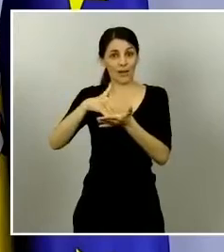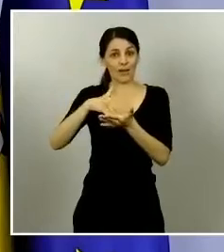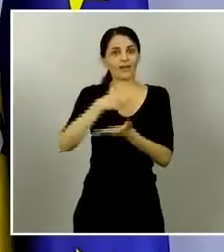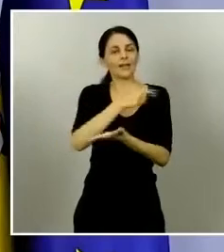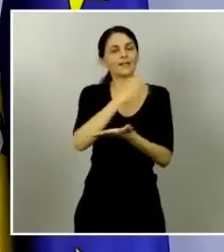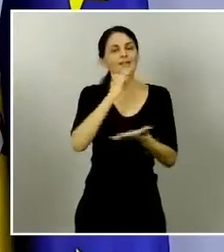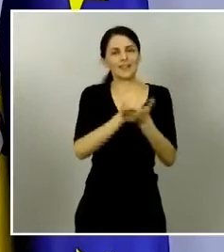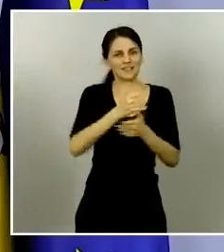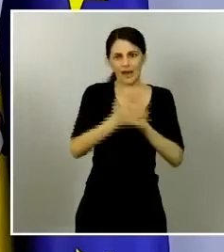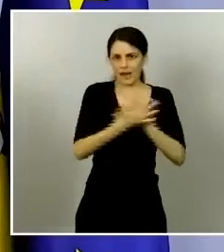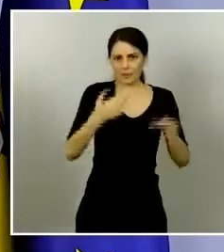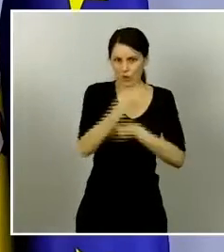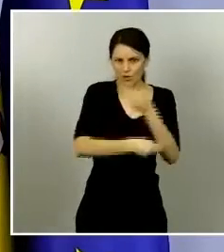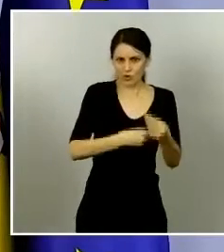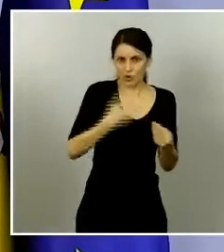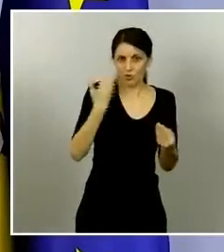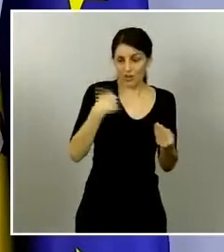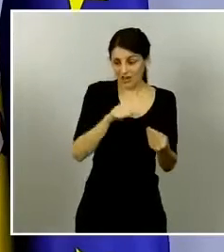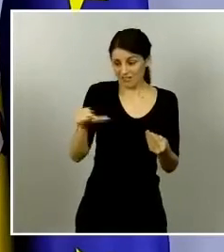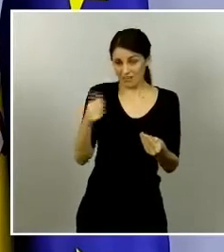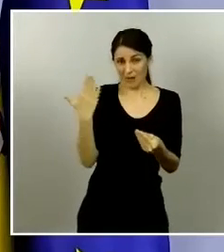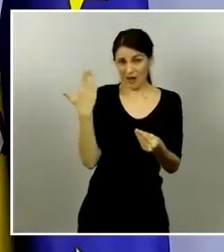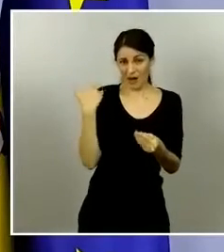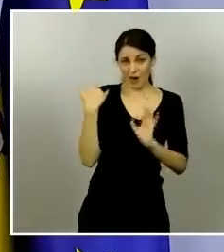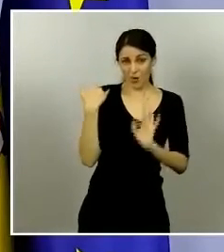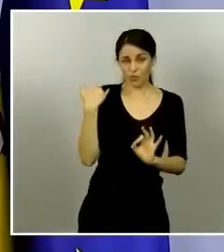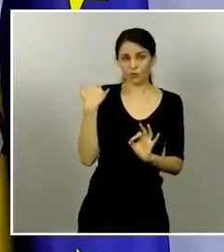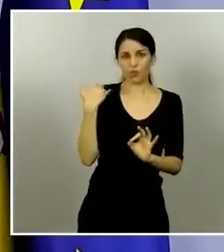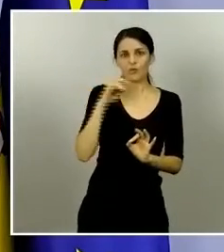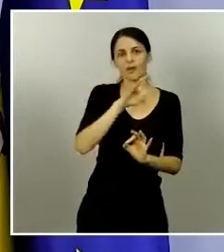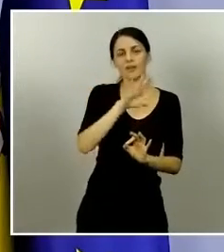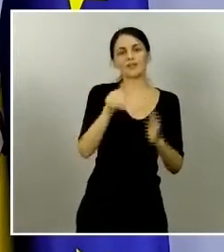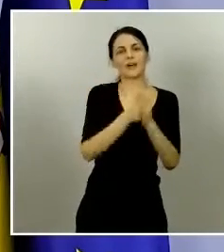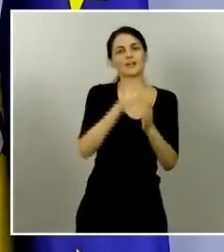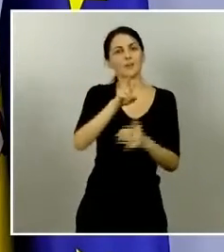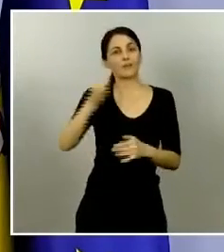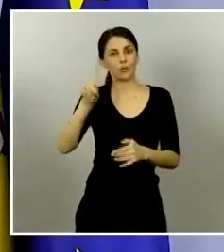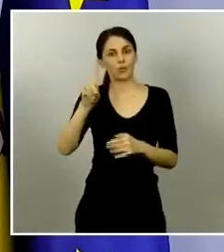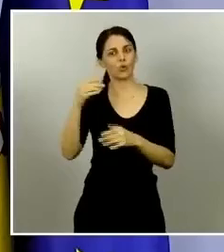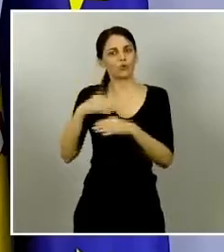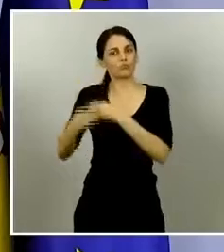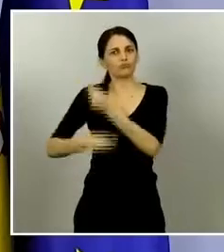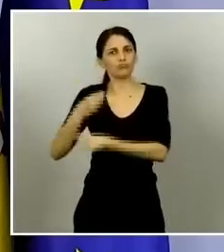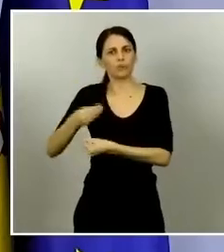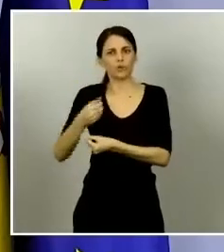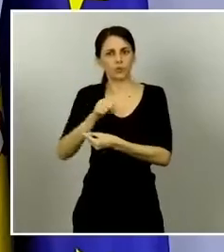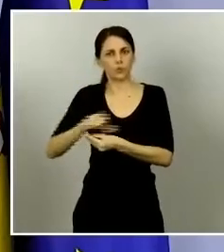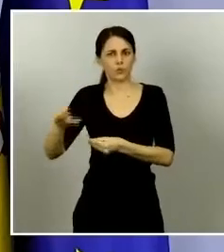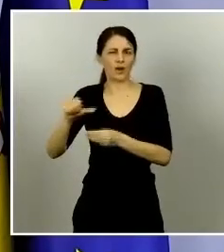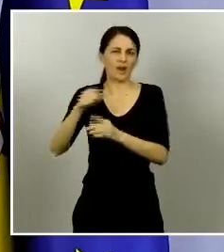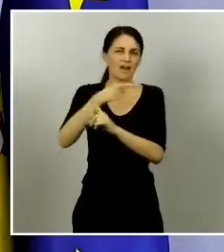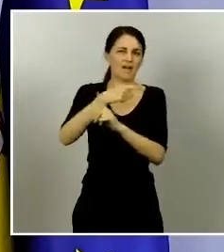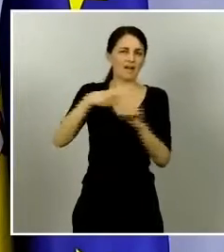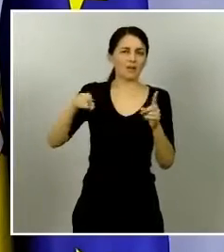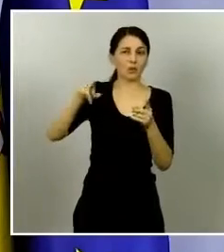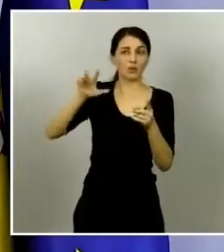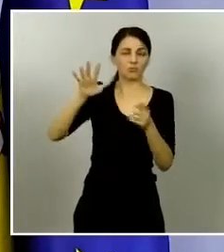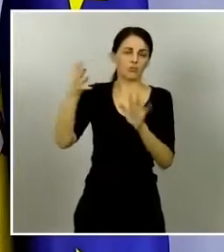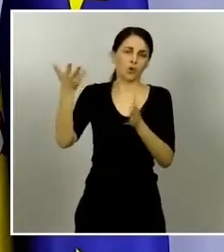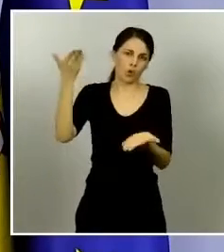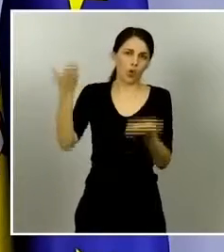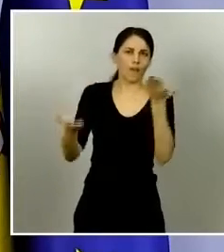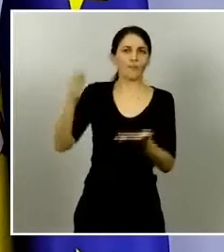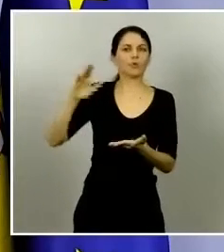1.335.070 test de diagnóstico rápido, de los cuales 216.641 la última semana, la que va del 15 al 21 de mayo.